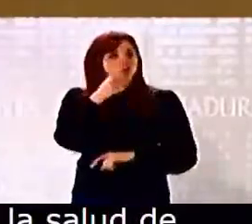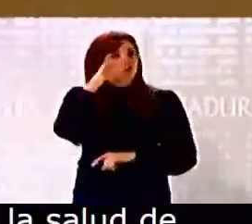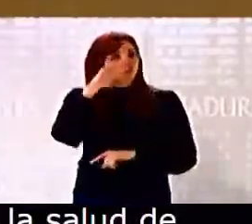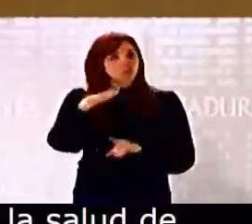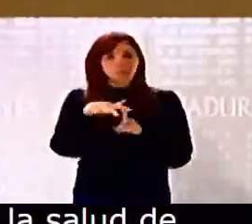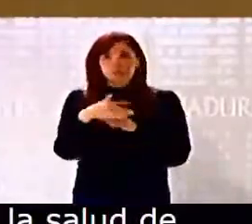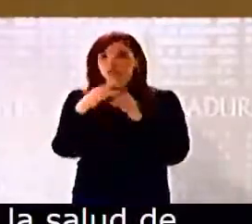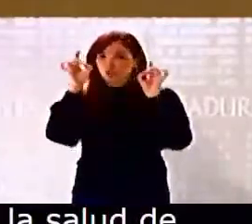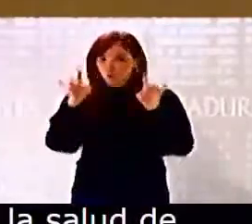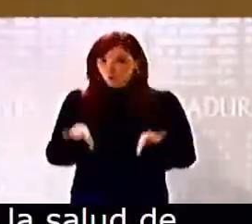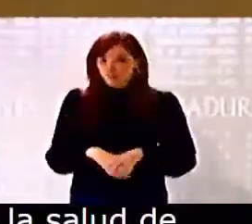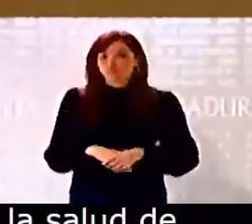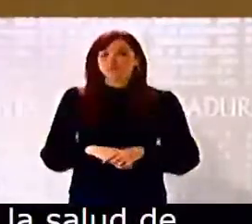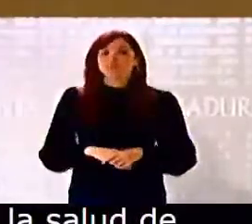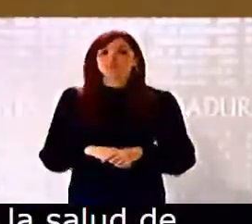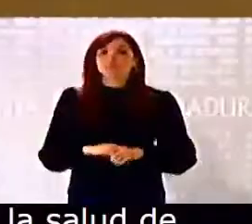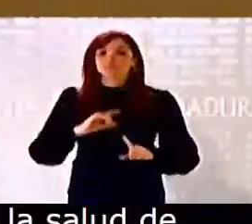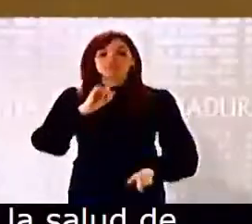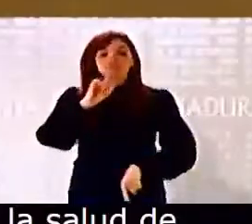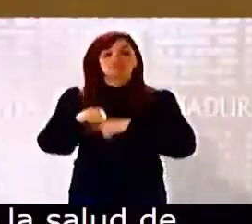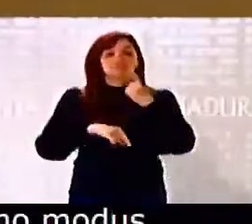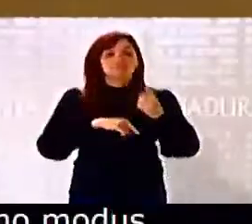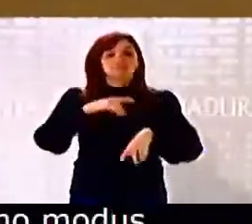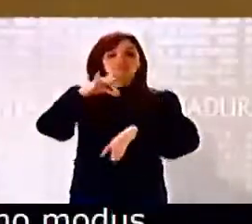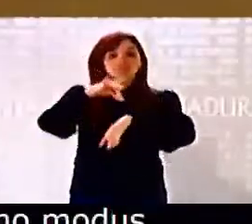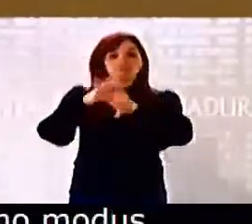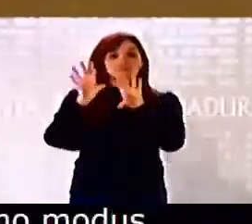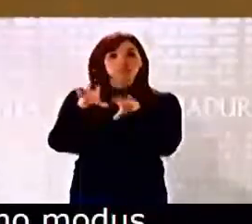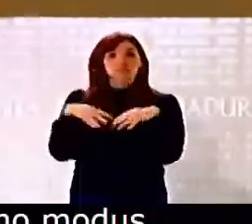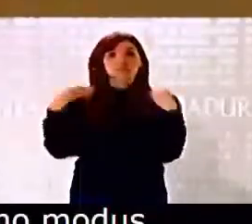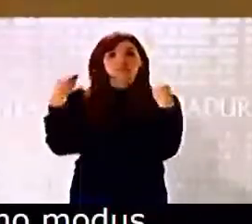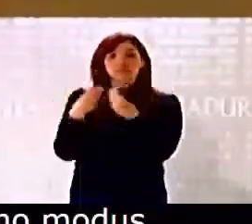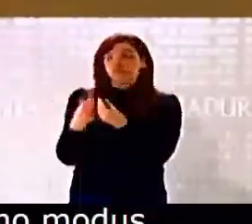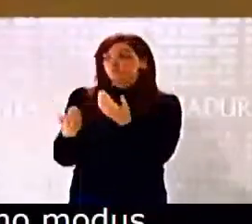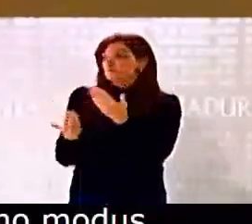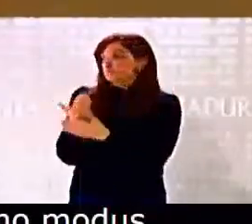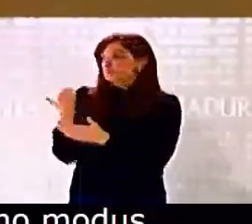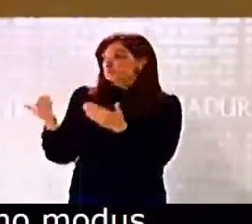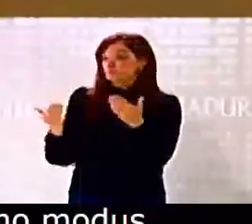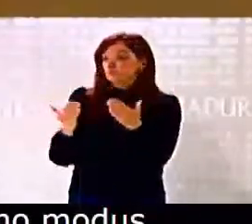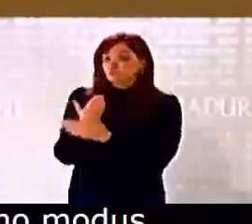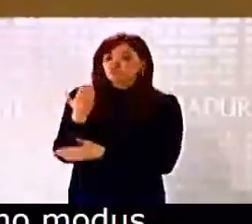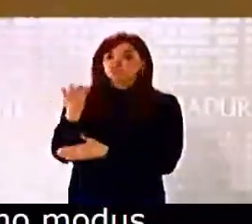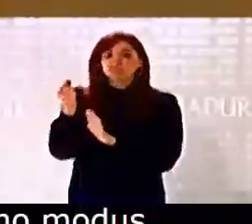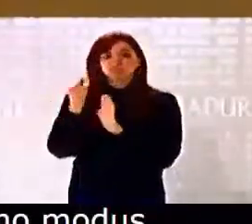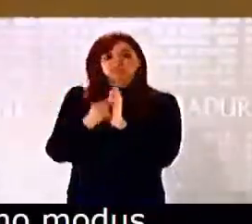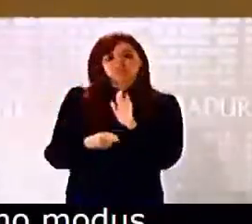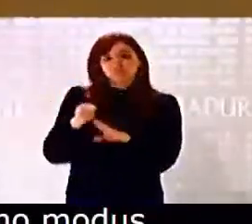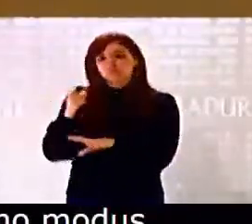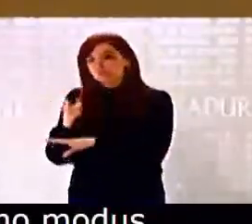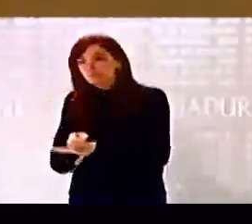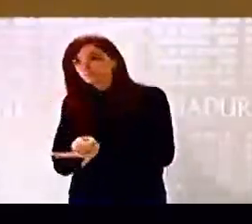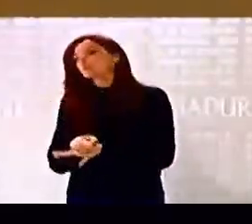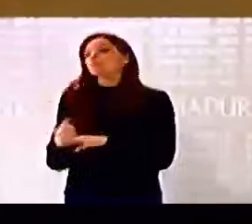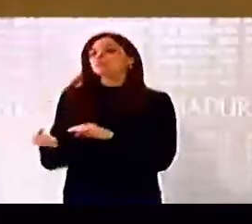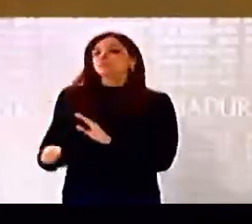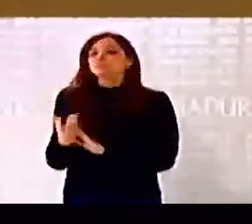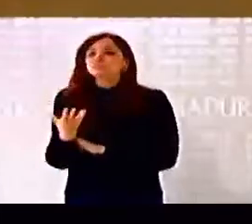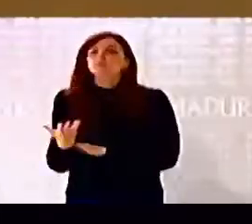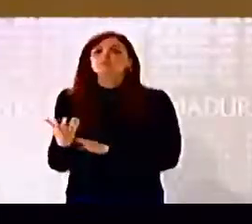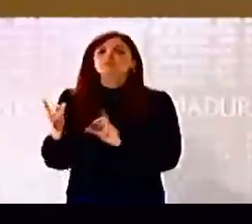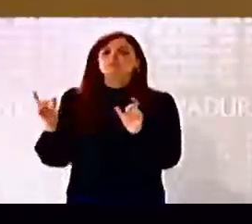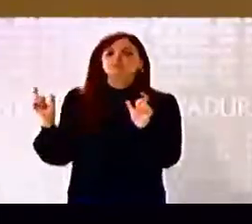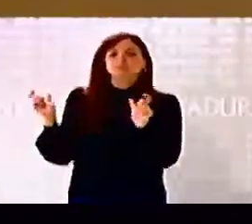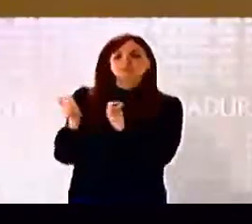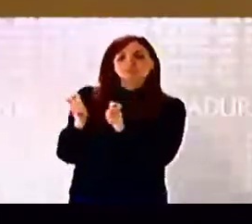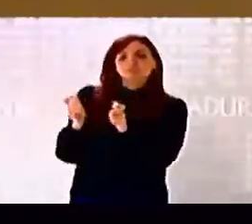situación. Que luego la incidencia acumulada en el transcurso de los días con las medidas restrictivas que se han tomado